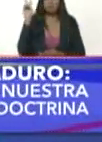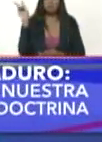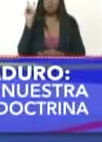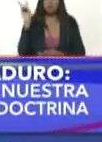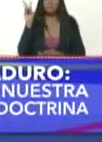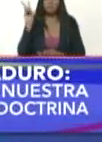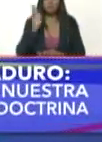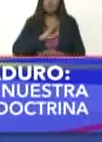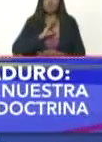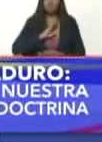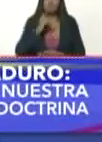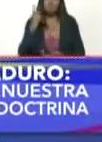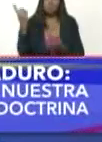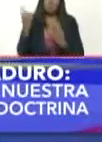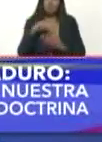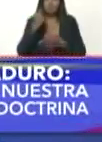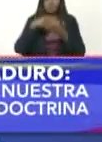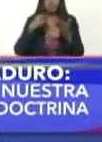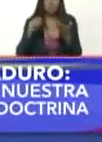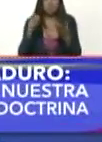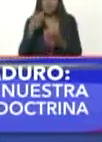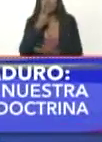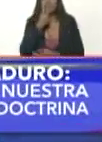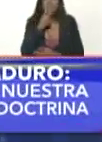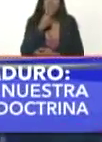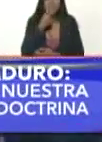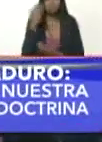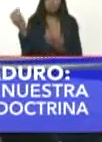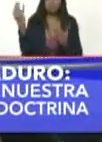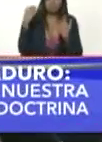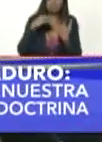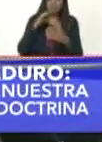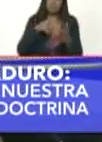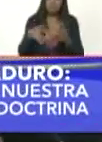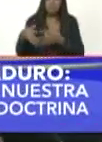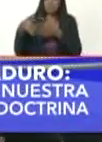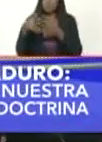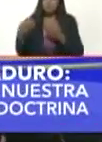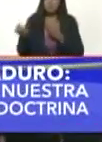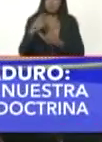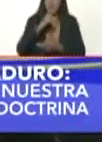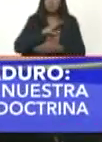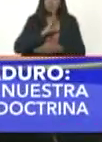venezolanitos, y no vengan escritos en manuales en inglés desde el Imperio del Norte. Son